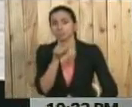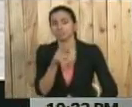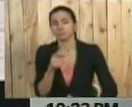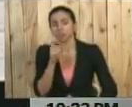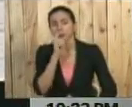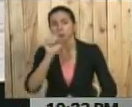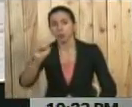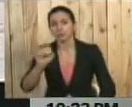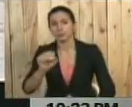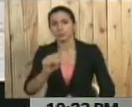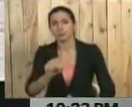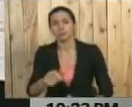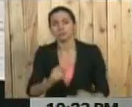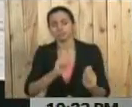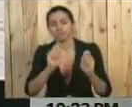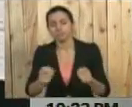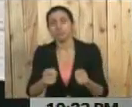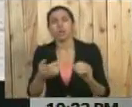las comunas